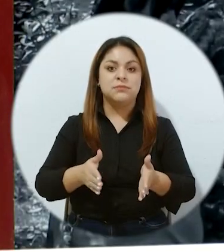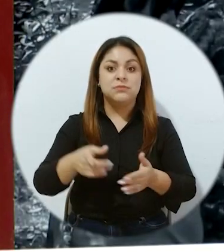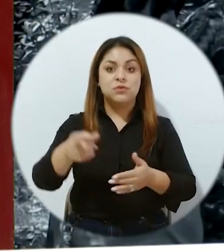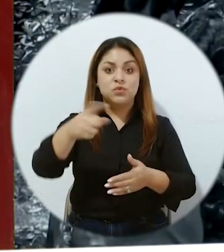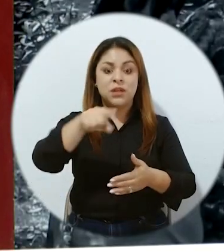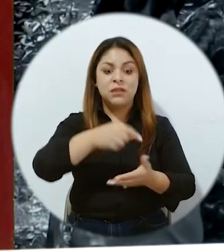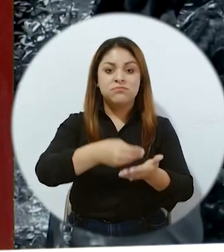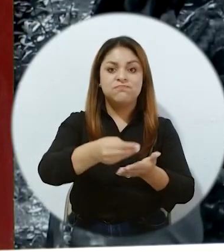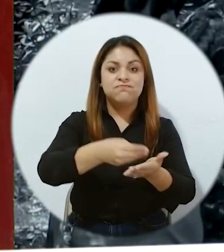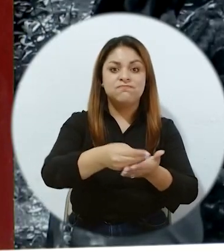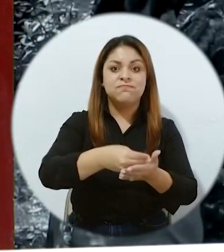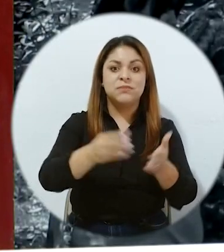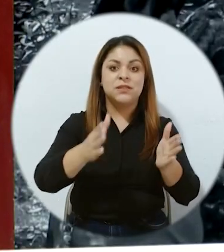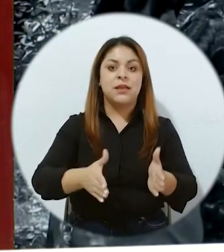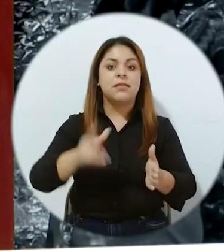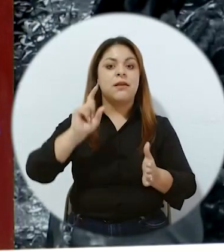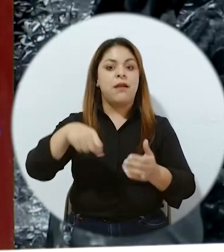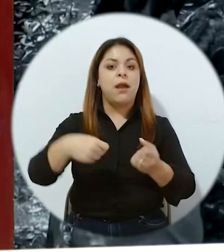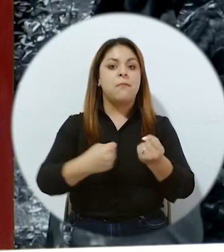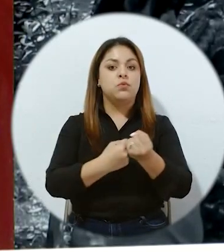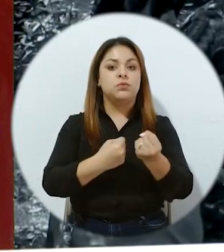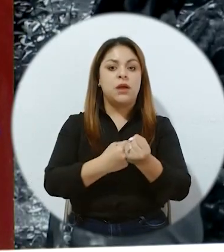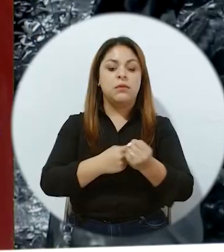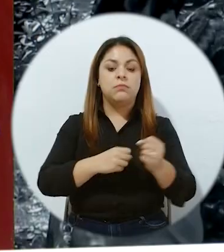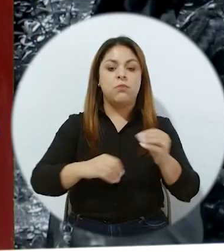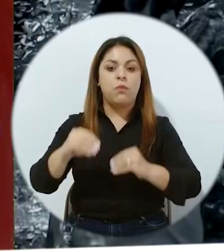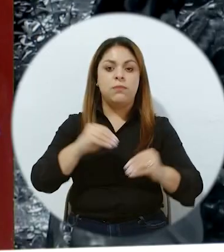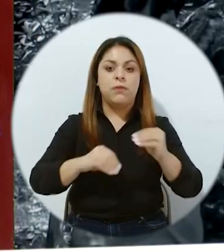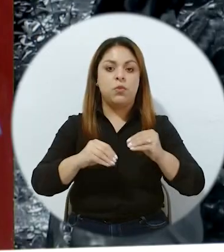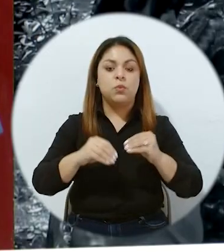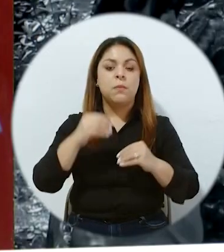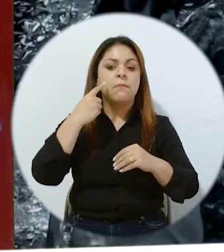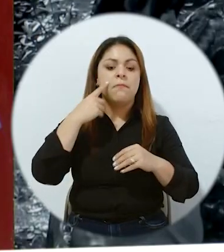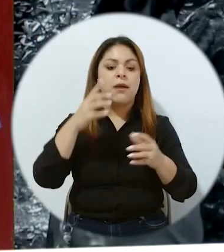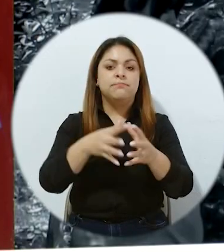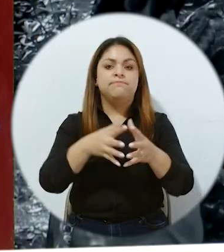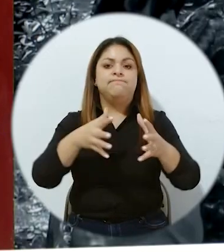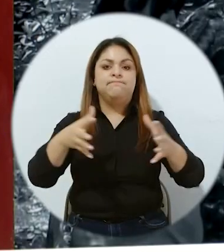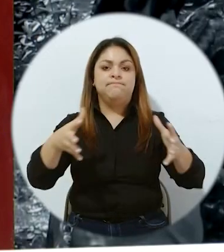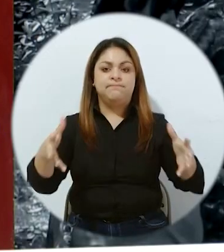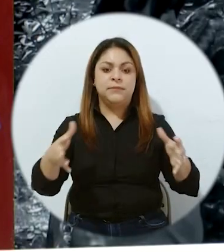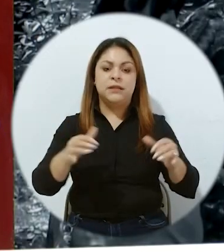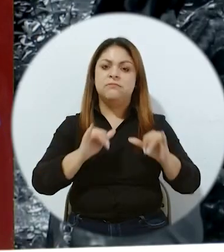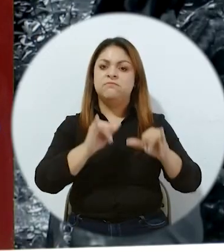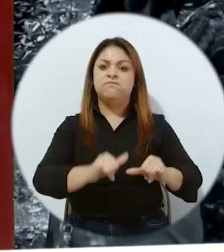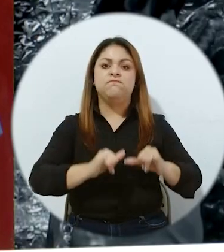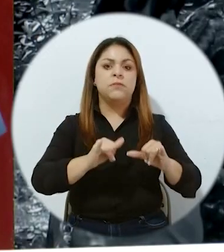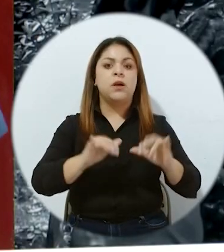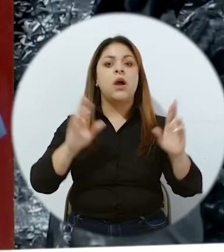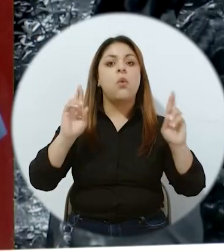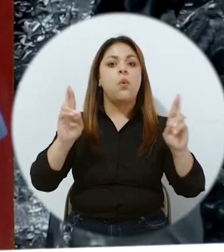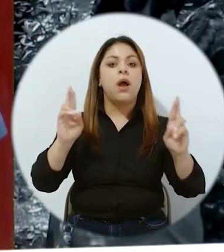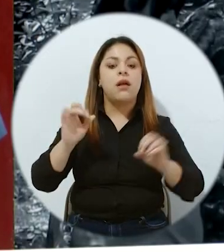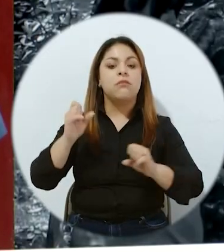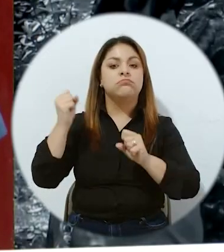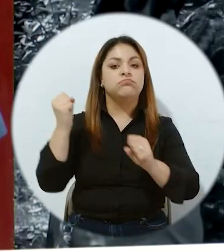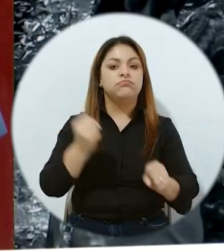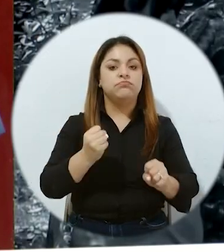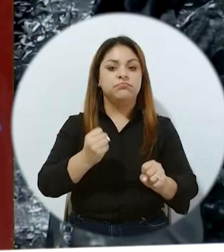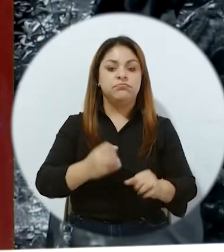Como consumidores tenemos que apoyar este movimiento para que crezca, que prevalezca y ojalá que se